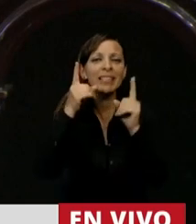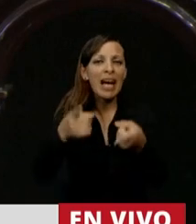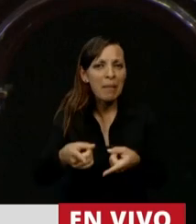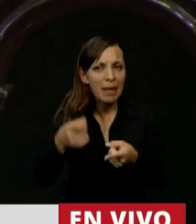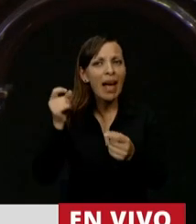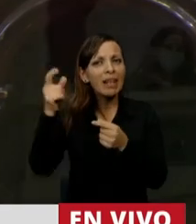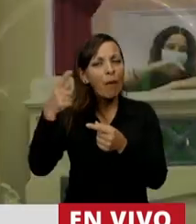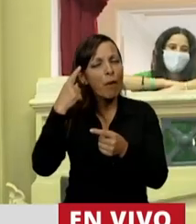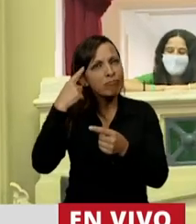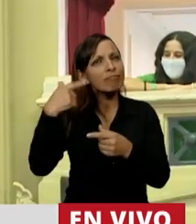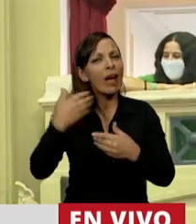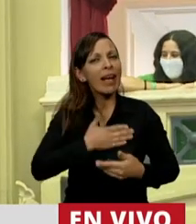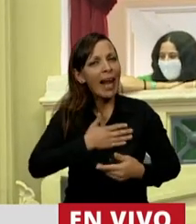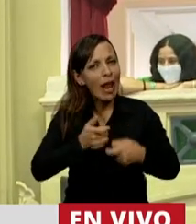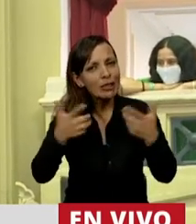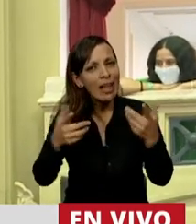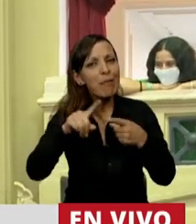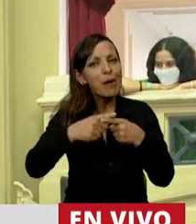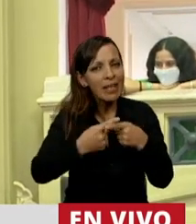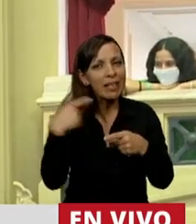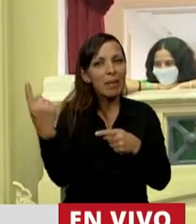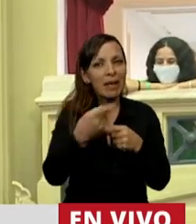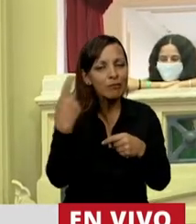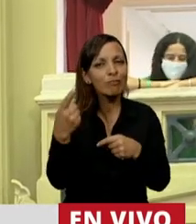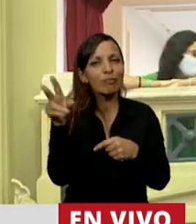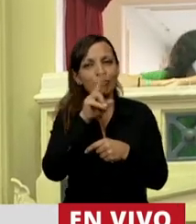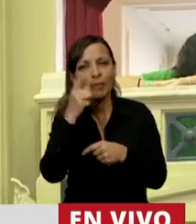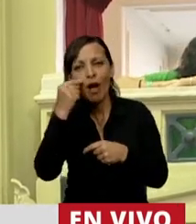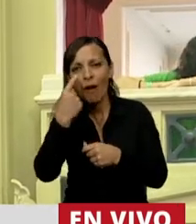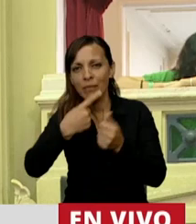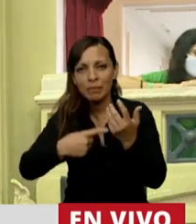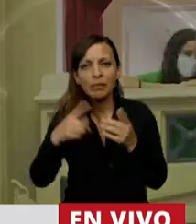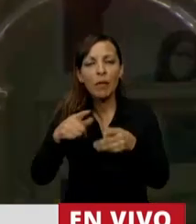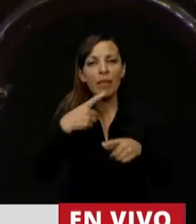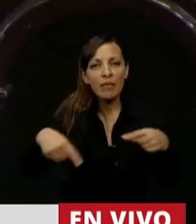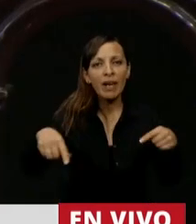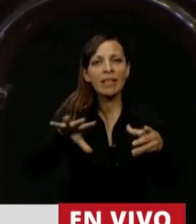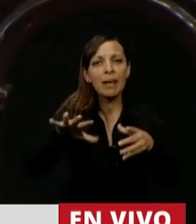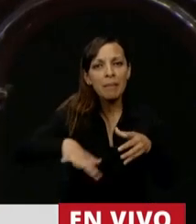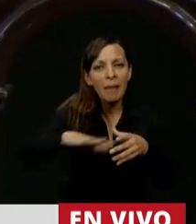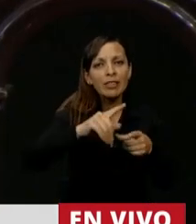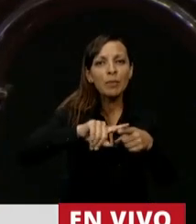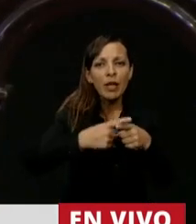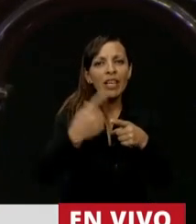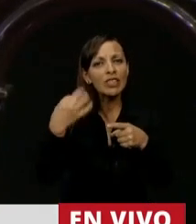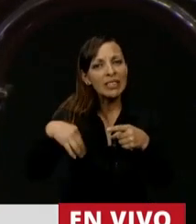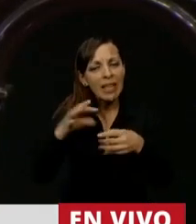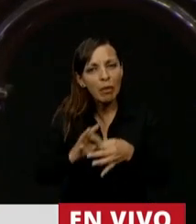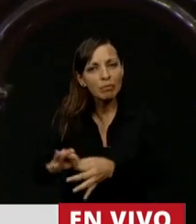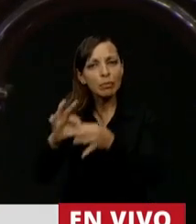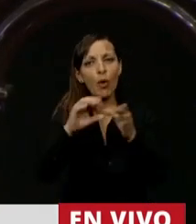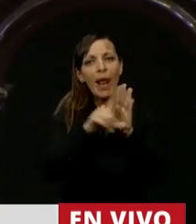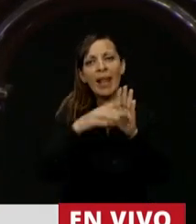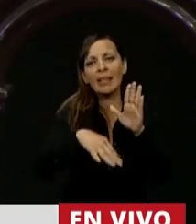con generosidad política para que todos y todas desde distintos espacios políticos nos sintamos contenidos en una ley